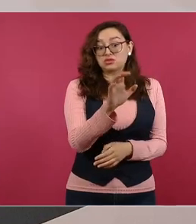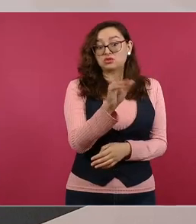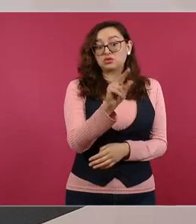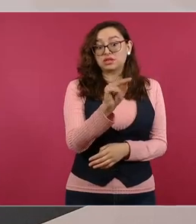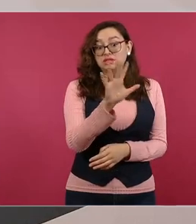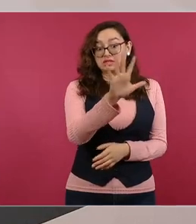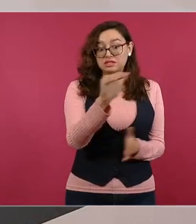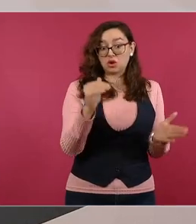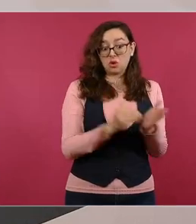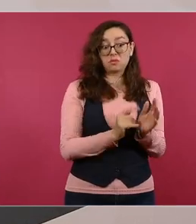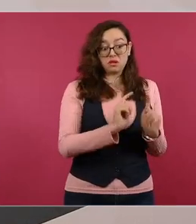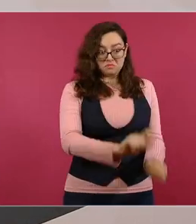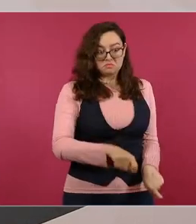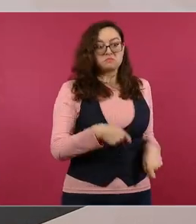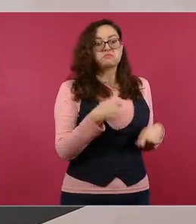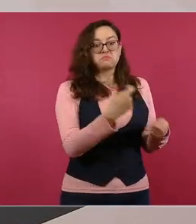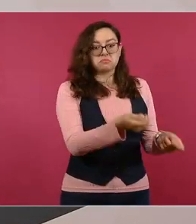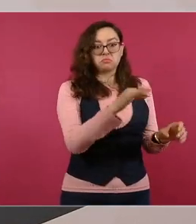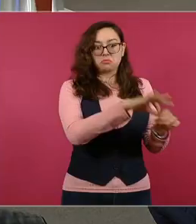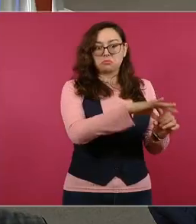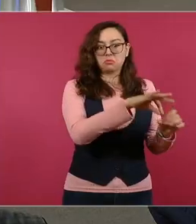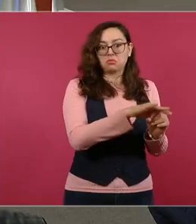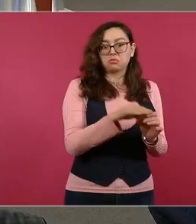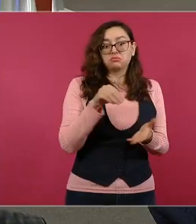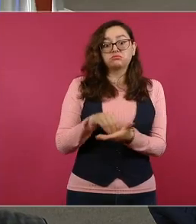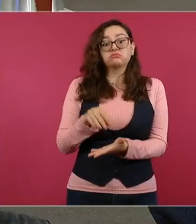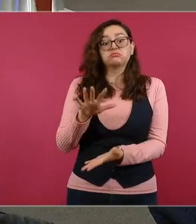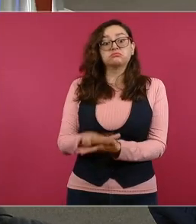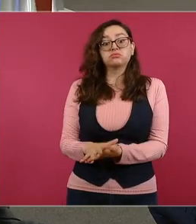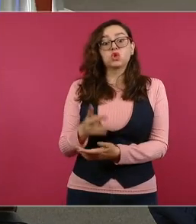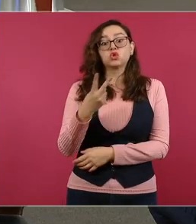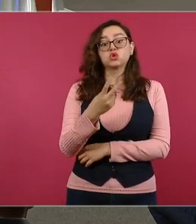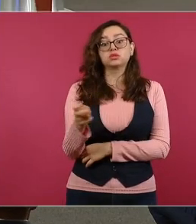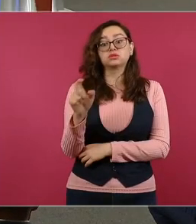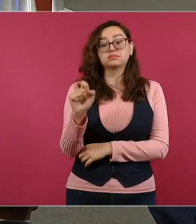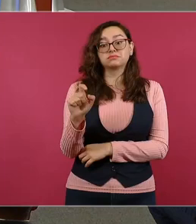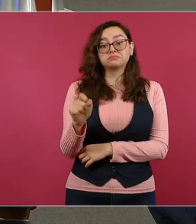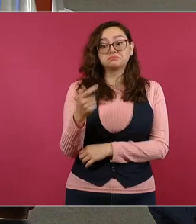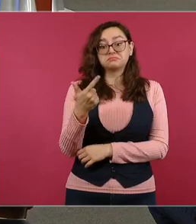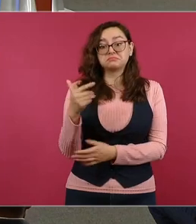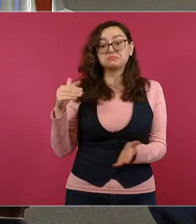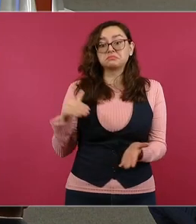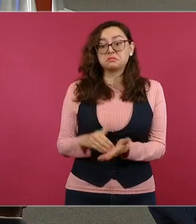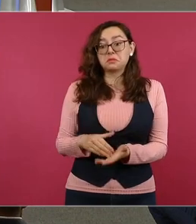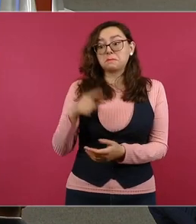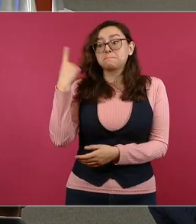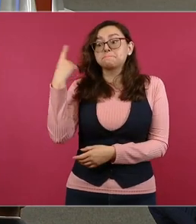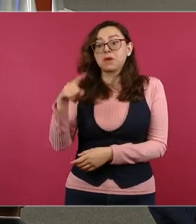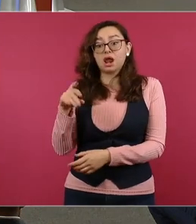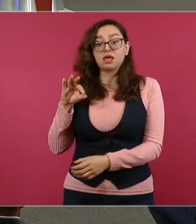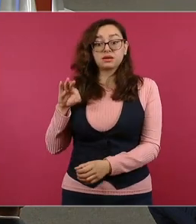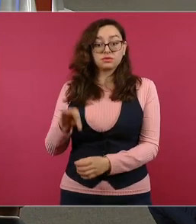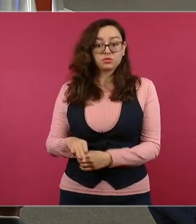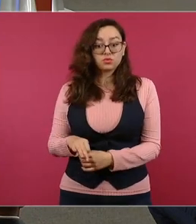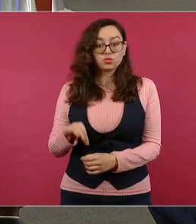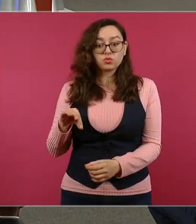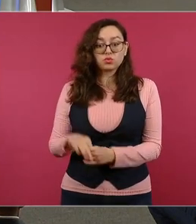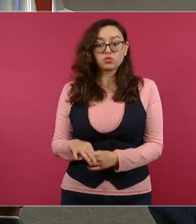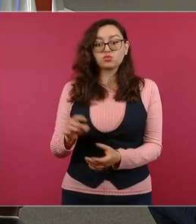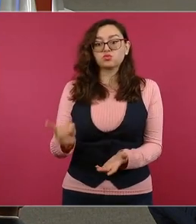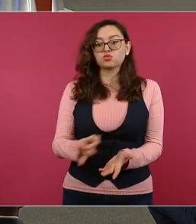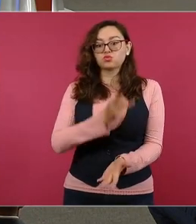se credencializa su credencial solamente 200 27112 son los registrados en la lista